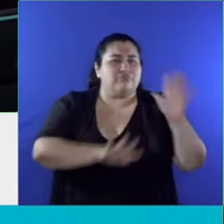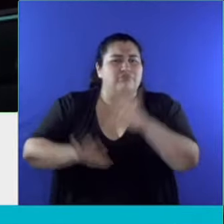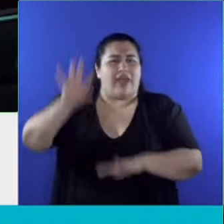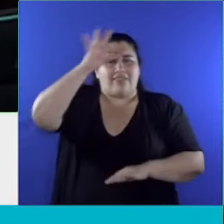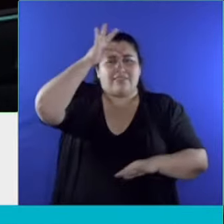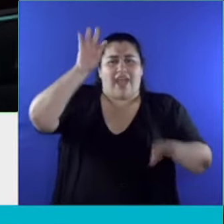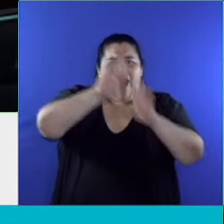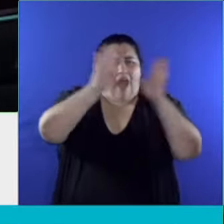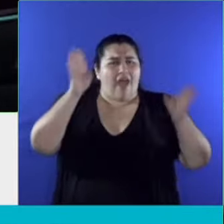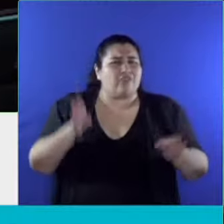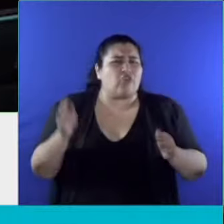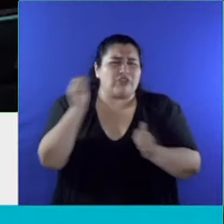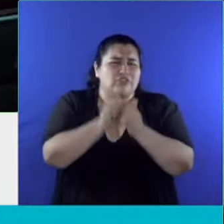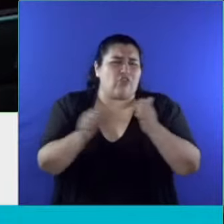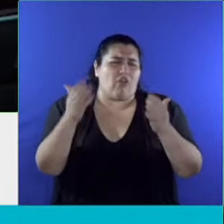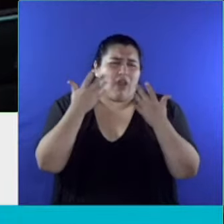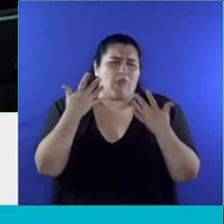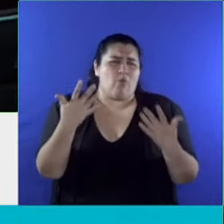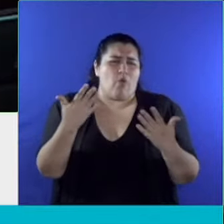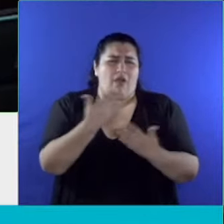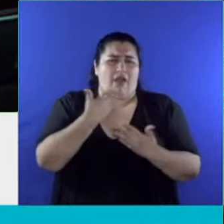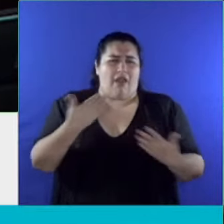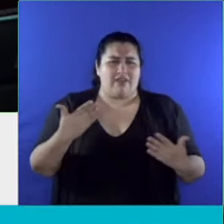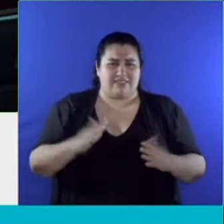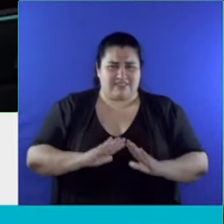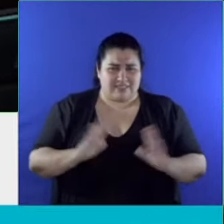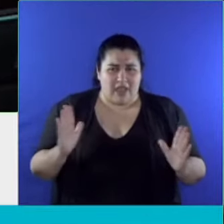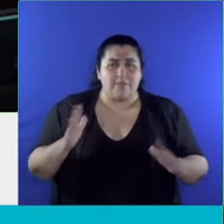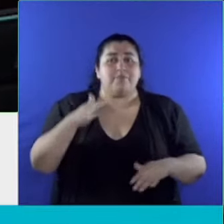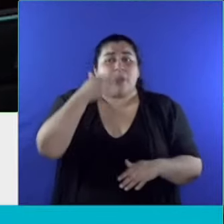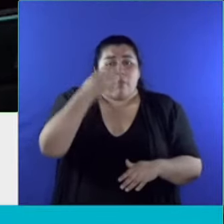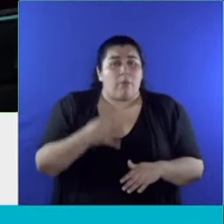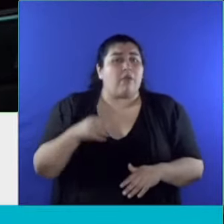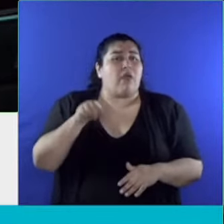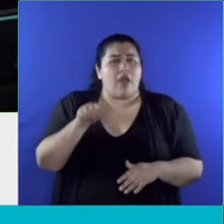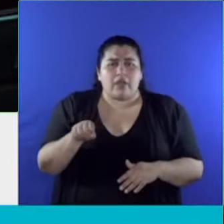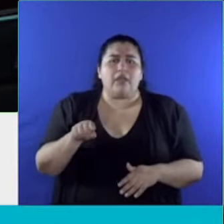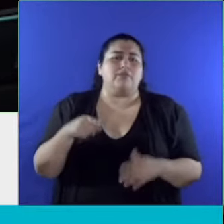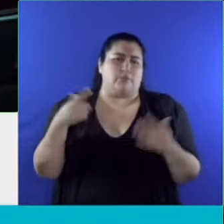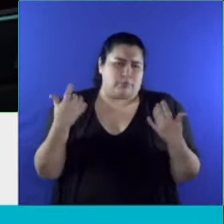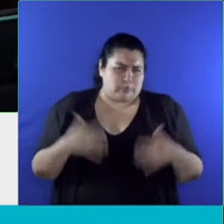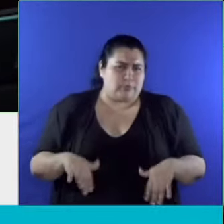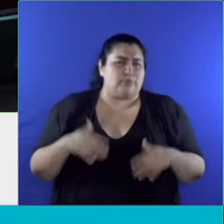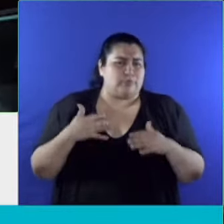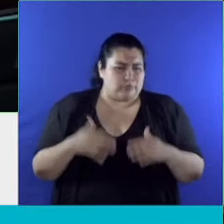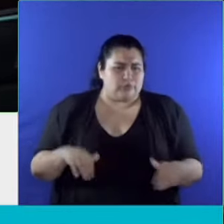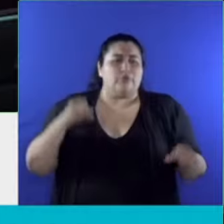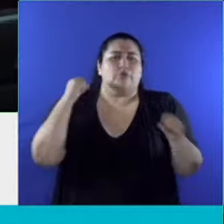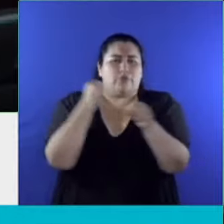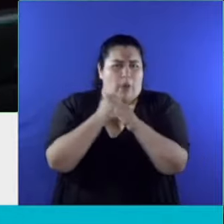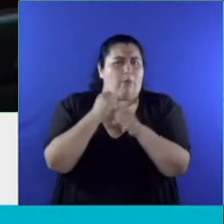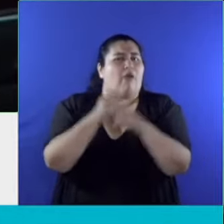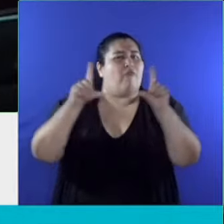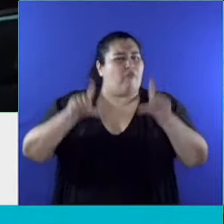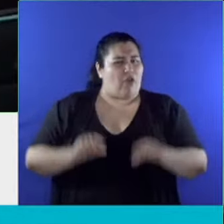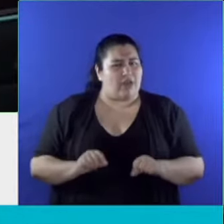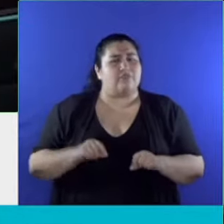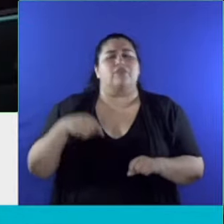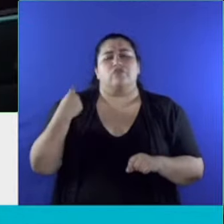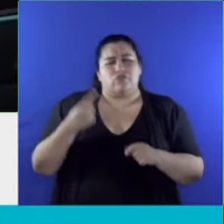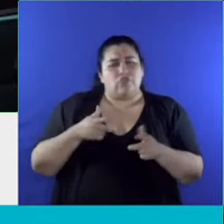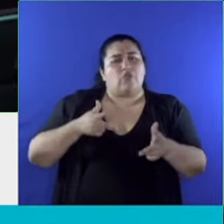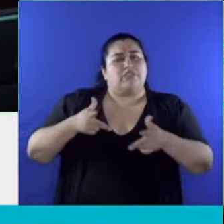histórico de Escobar porque porque el rol del estado es muy importante en esto y lo venimos